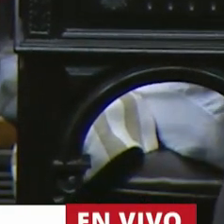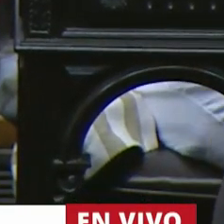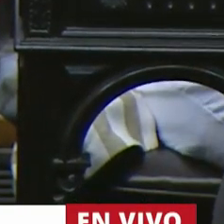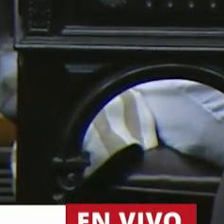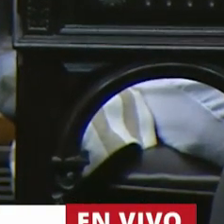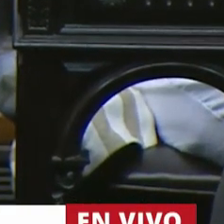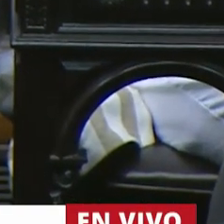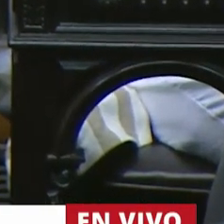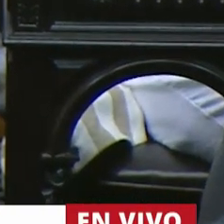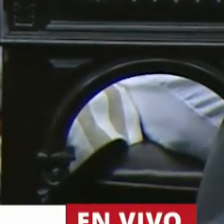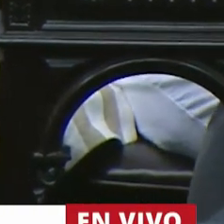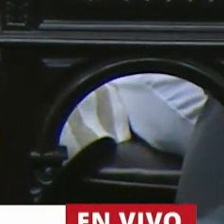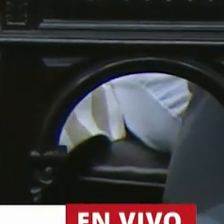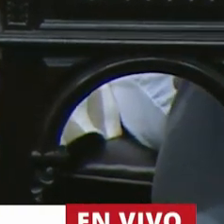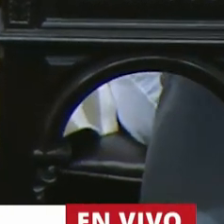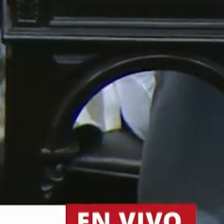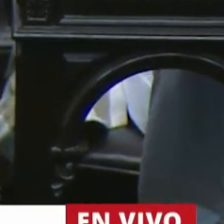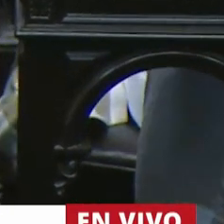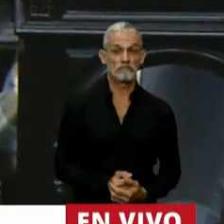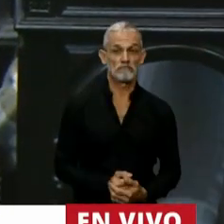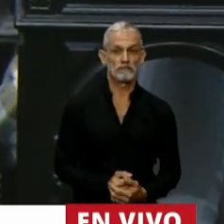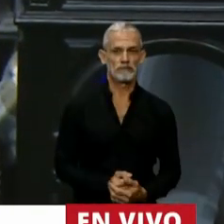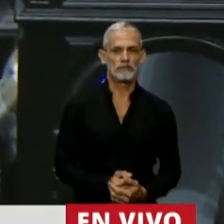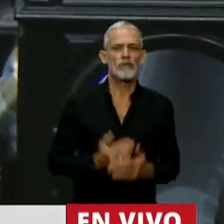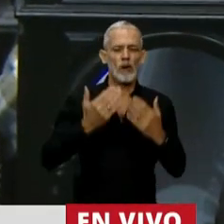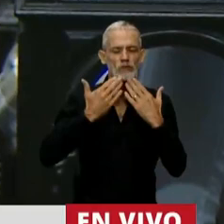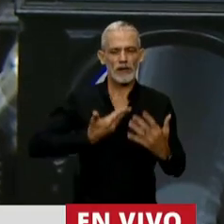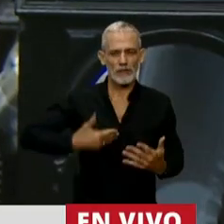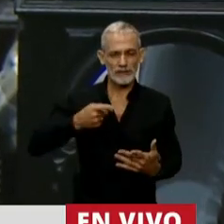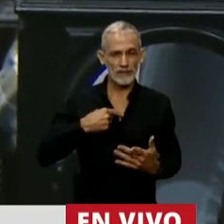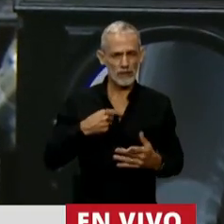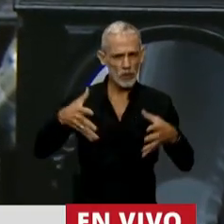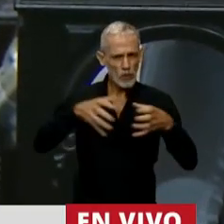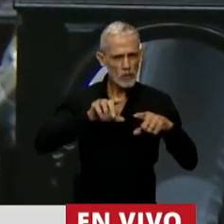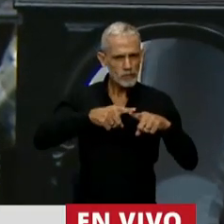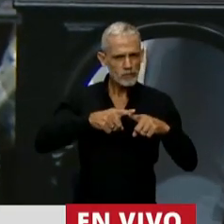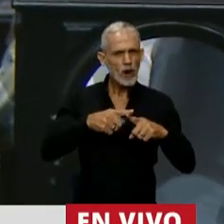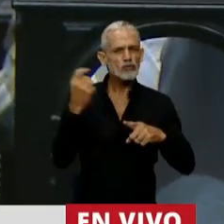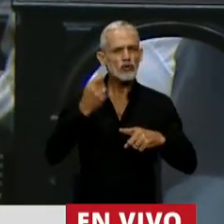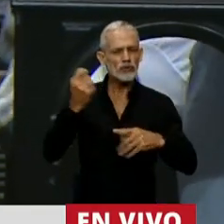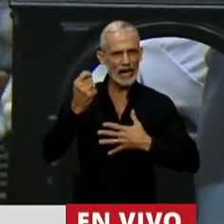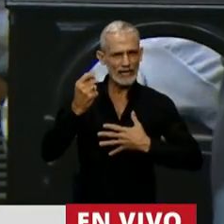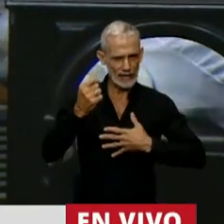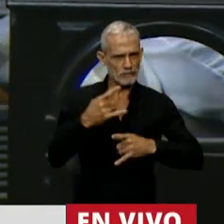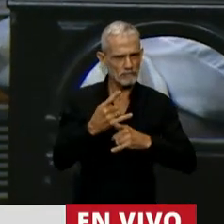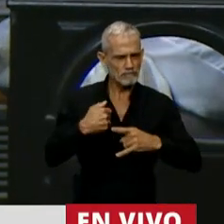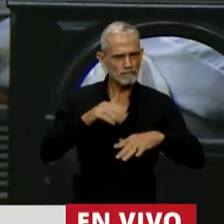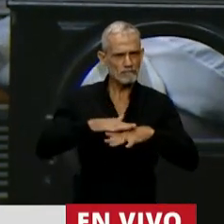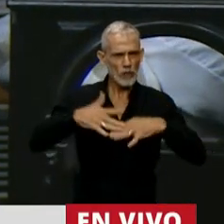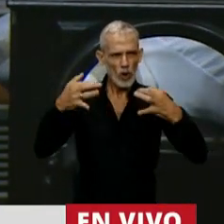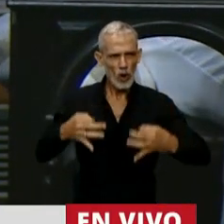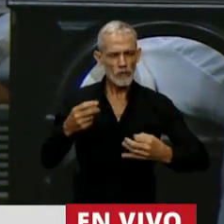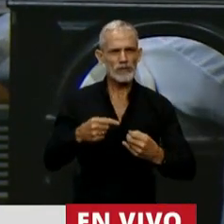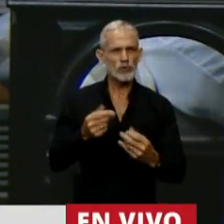Desde el Bloque Socialista siempre tuvimos un compromiso con el derecho